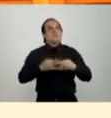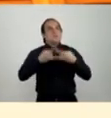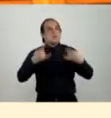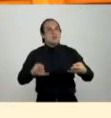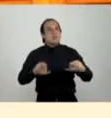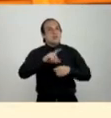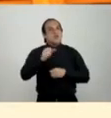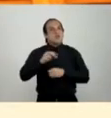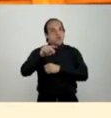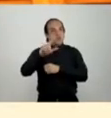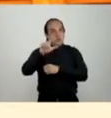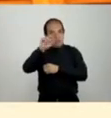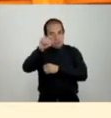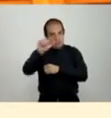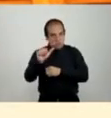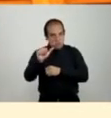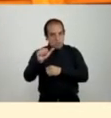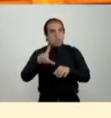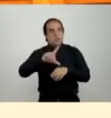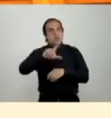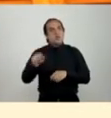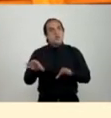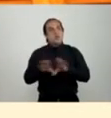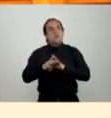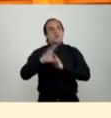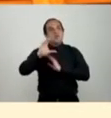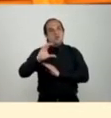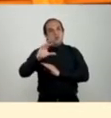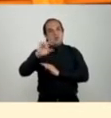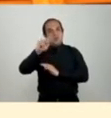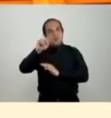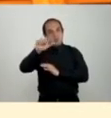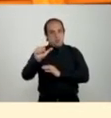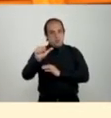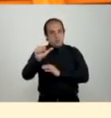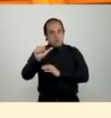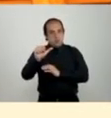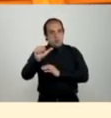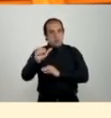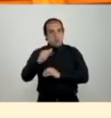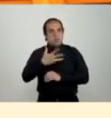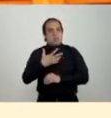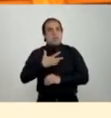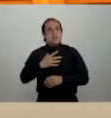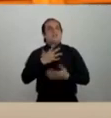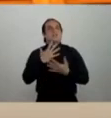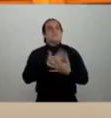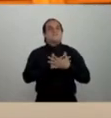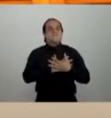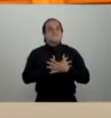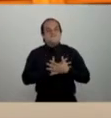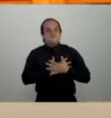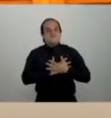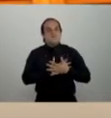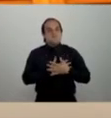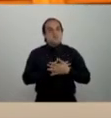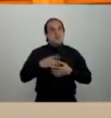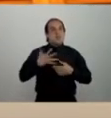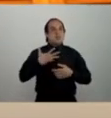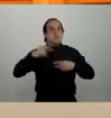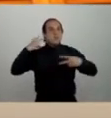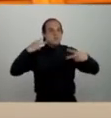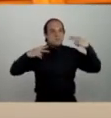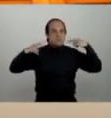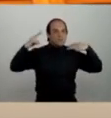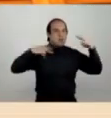como novelista y luego como cronista, dada su absoluto amor por andar viajando de un lado para otro y contando lo que le pasa